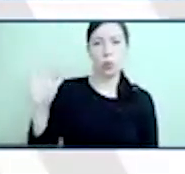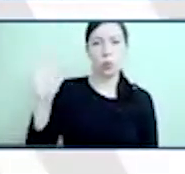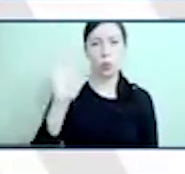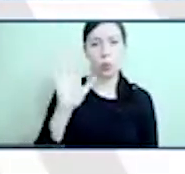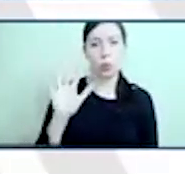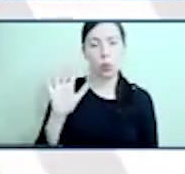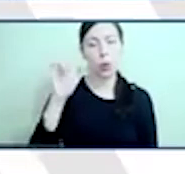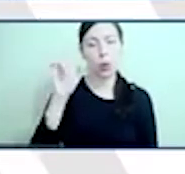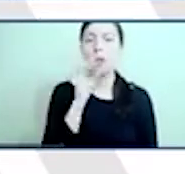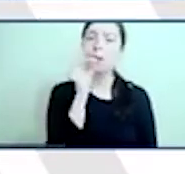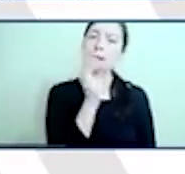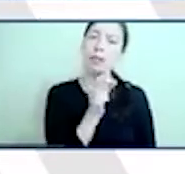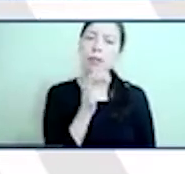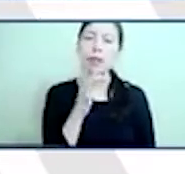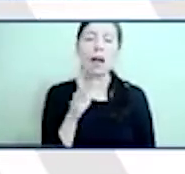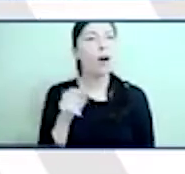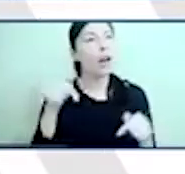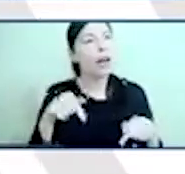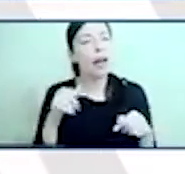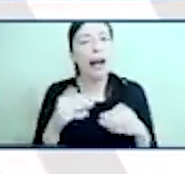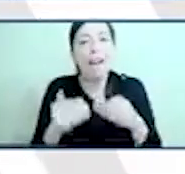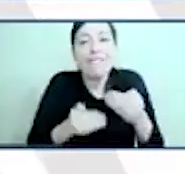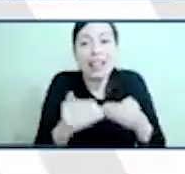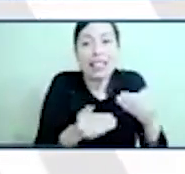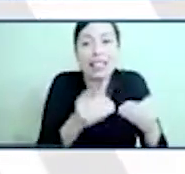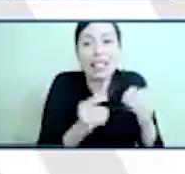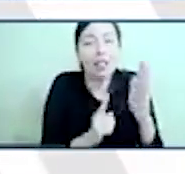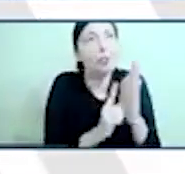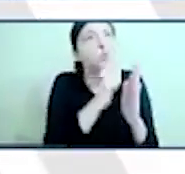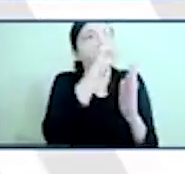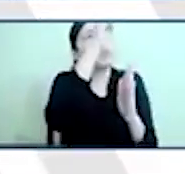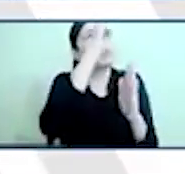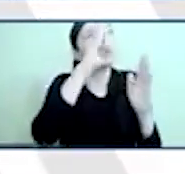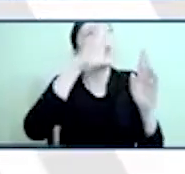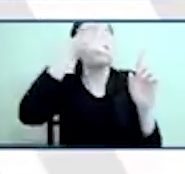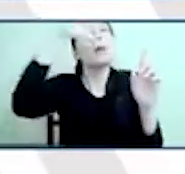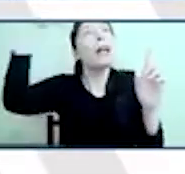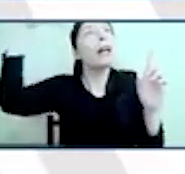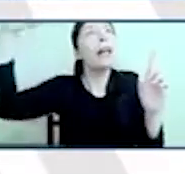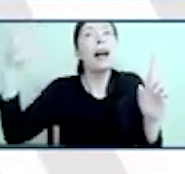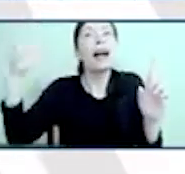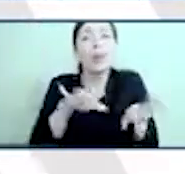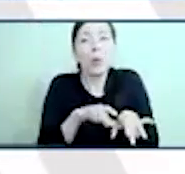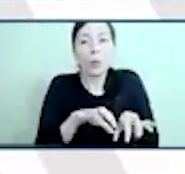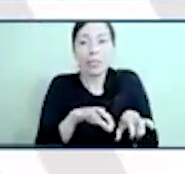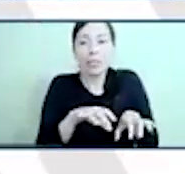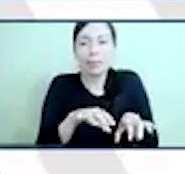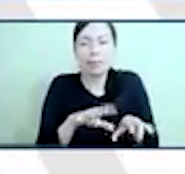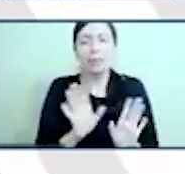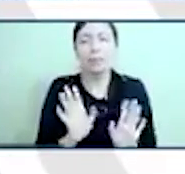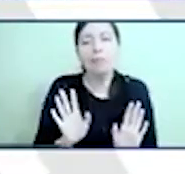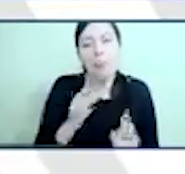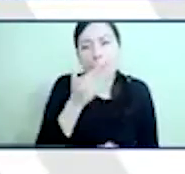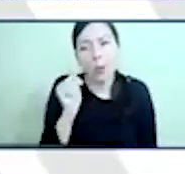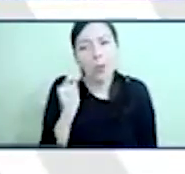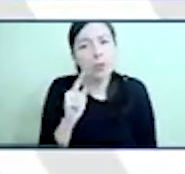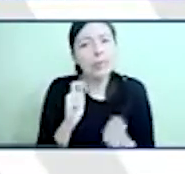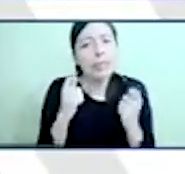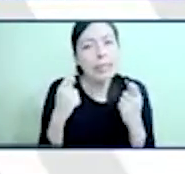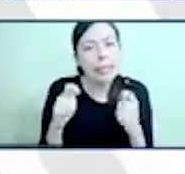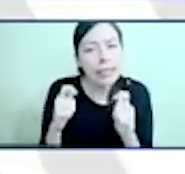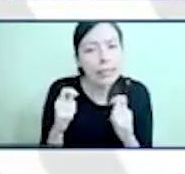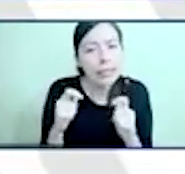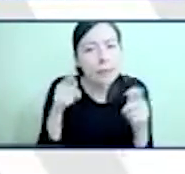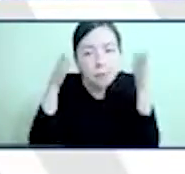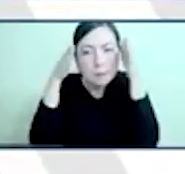avances en temas de cohetería, temas de detección por radar, temas de computación. ¿Por qué no tratamos de hacer esta celebración con un enfoque un poquito